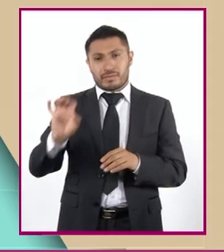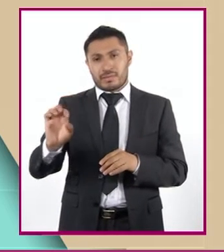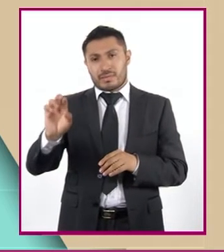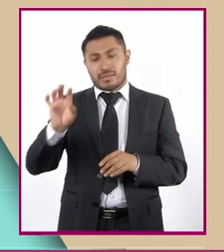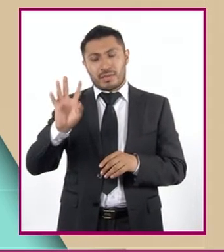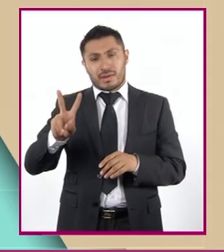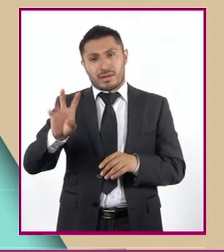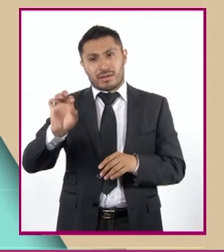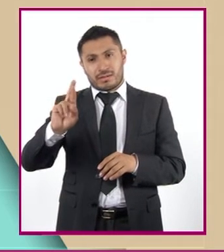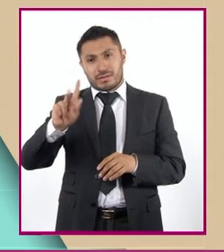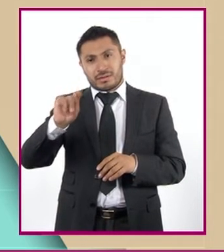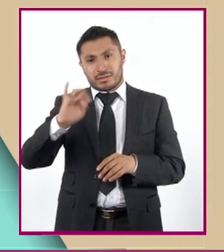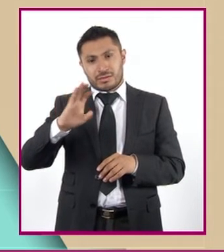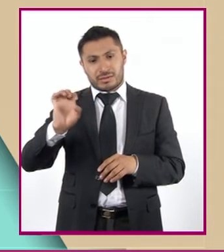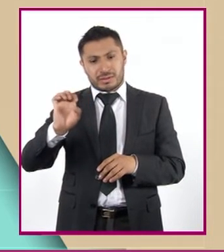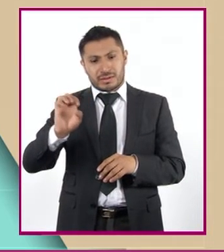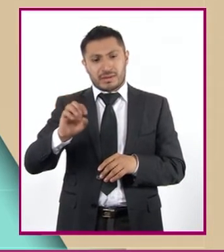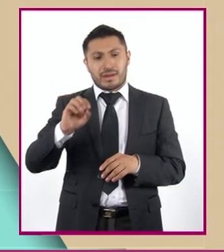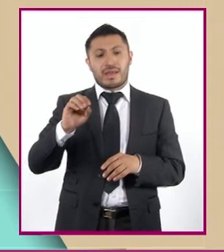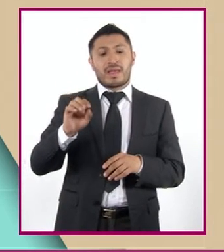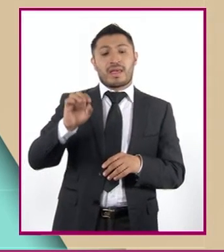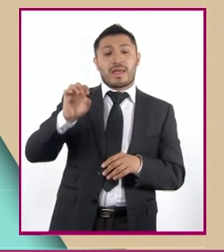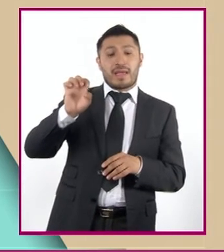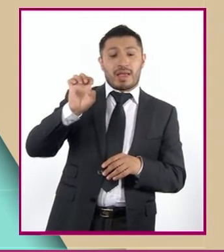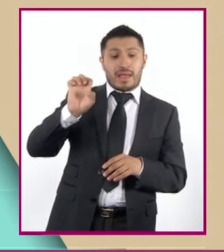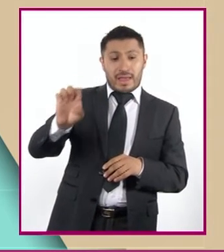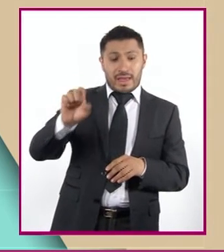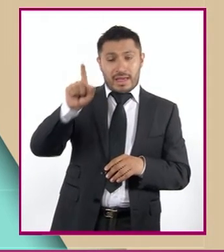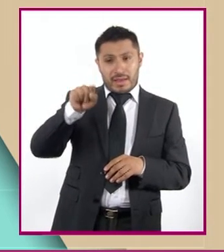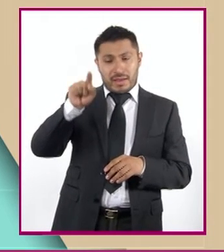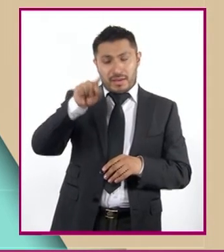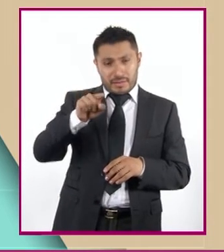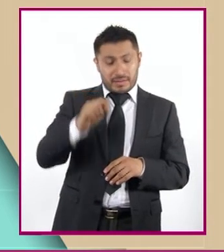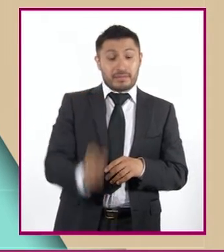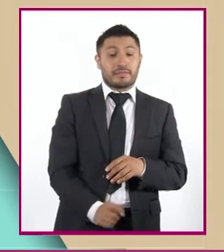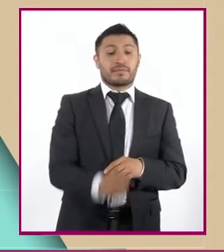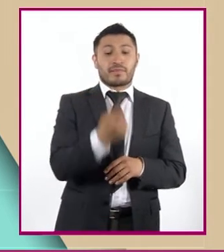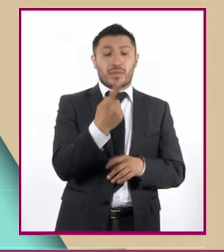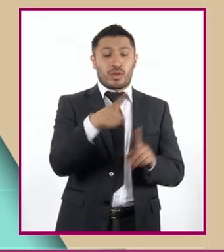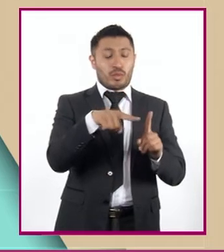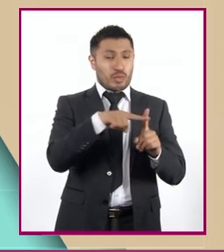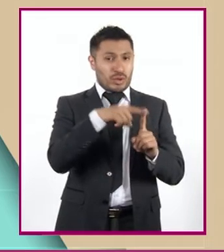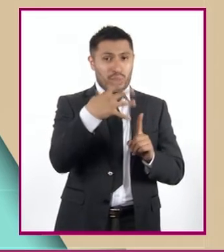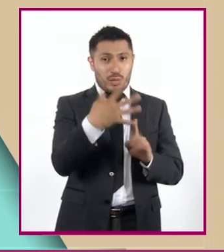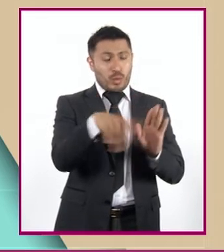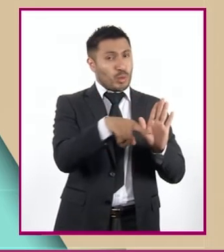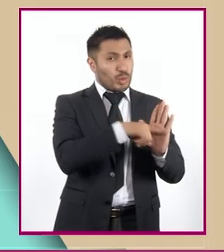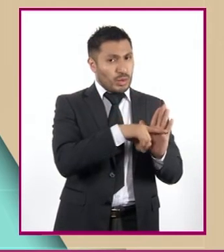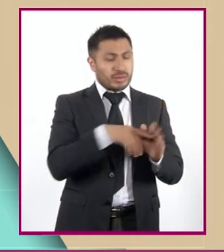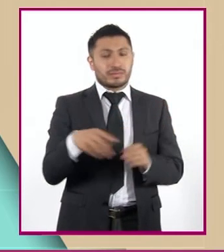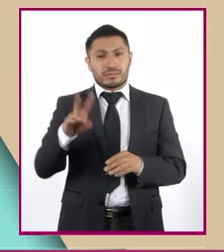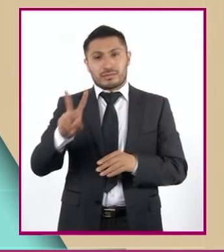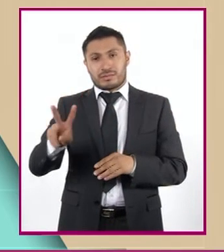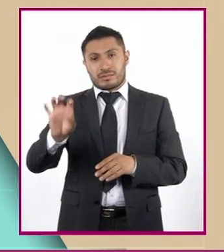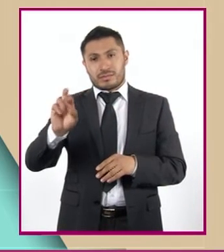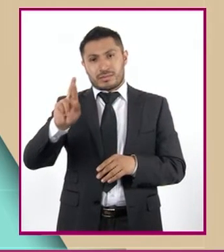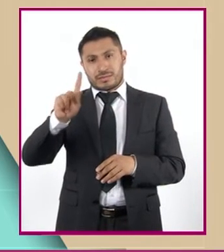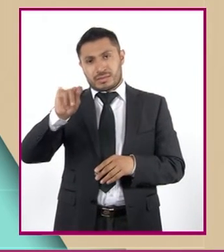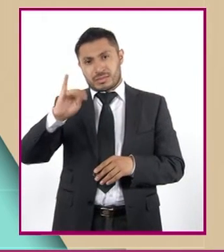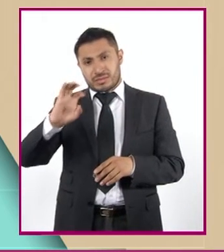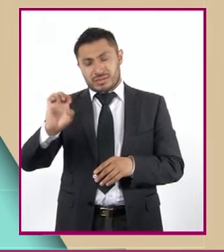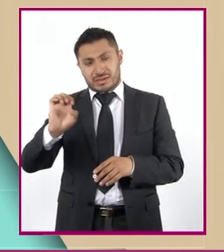Para el vértice E', las coordenadas son 1 positivo y 5 negativo. Para el